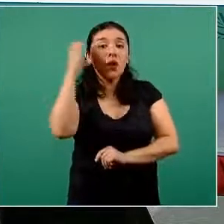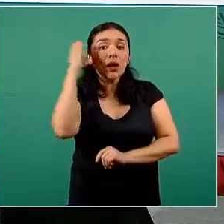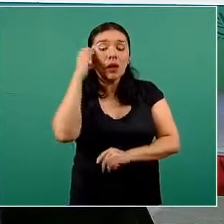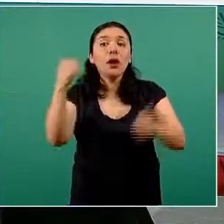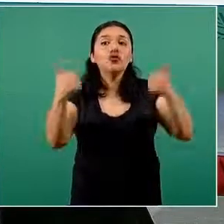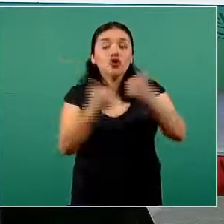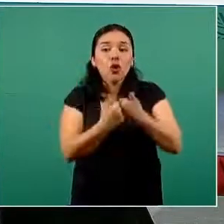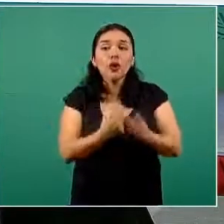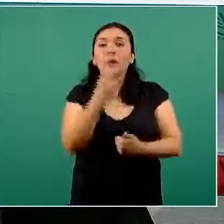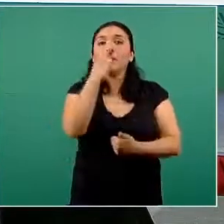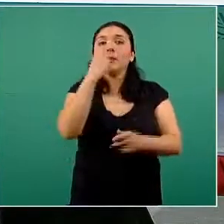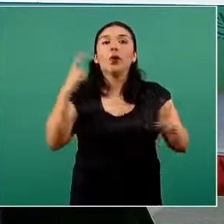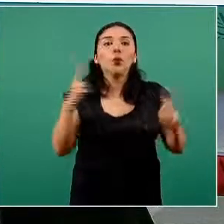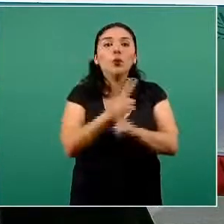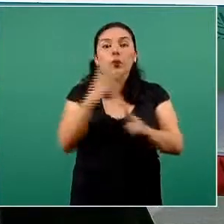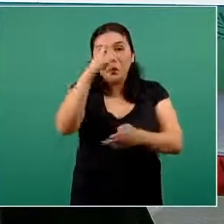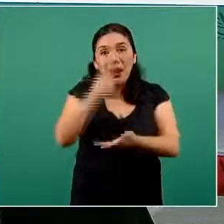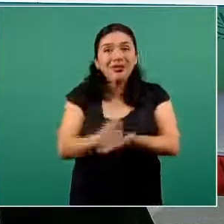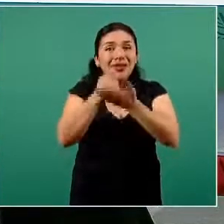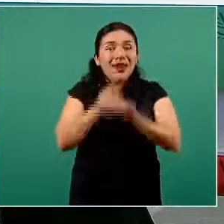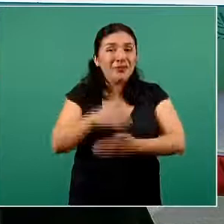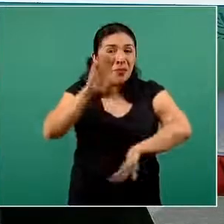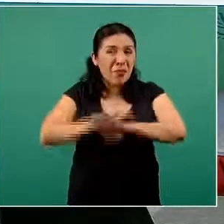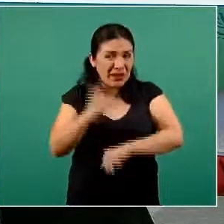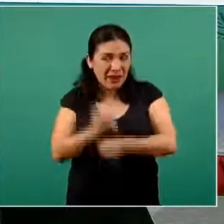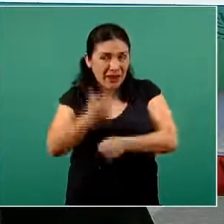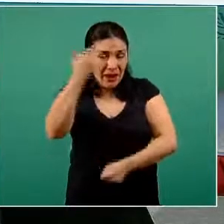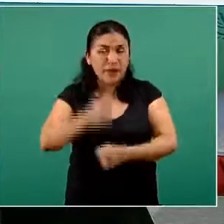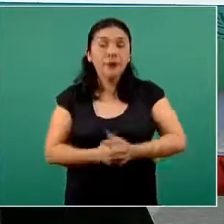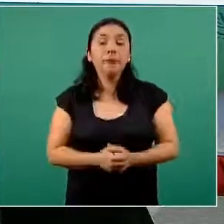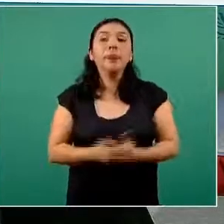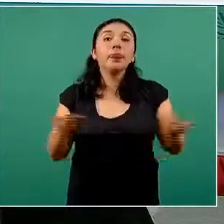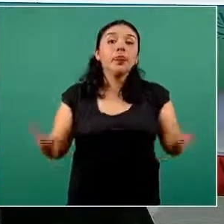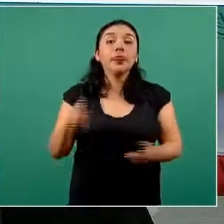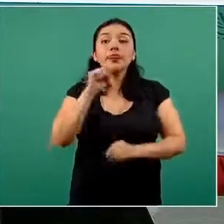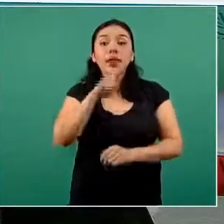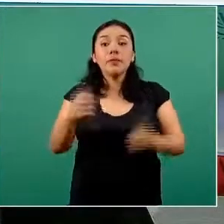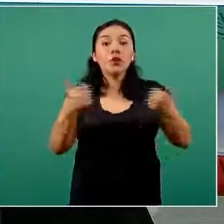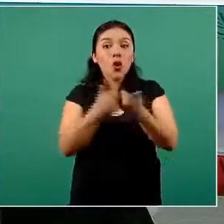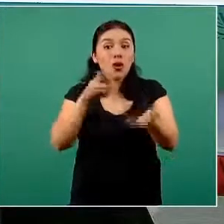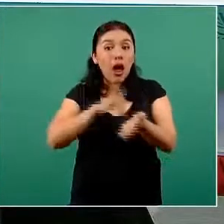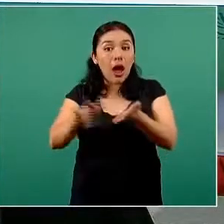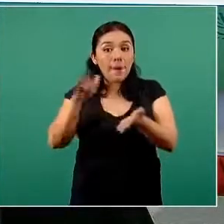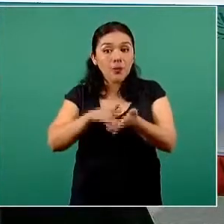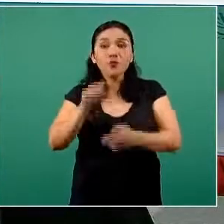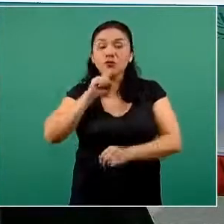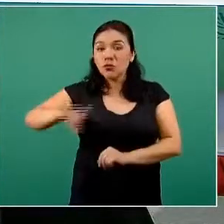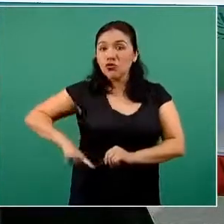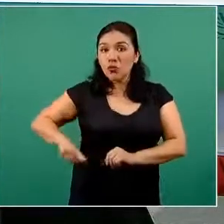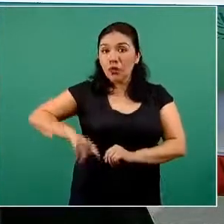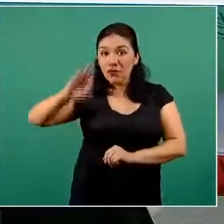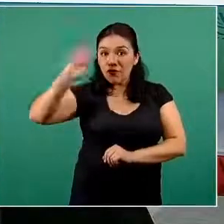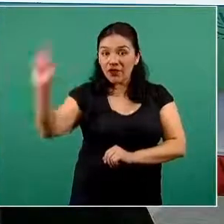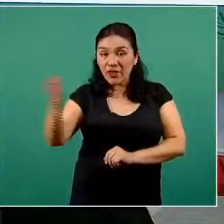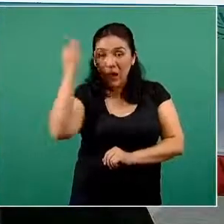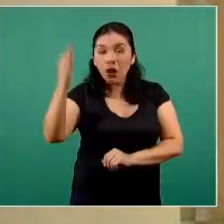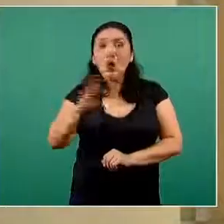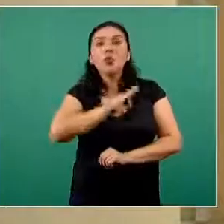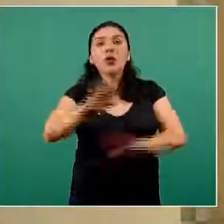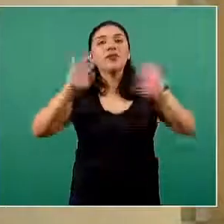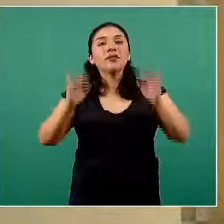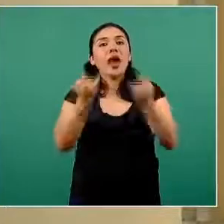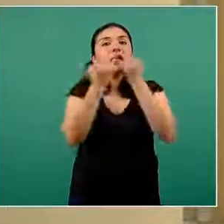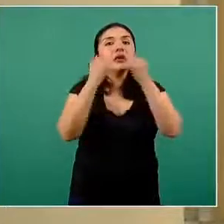225 camas de terapia intensiva. Además, con el gran apoyo insisto, del gobierno federal, logramos